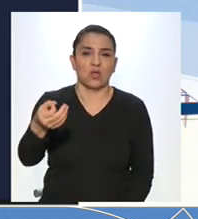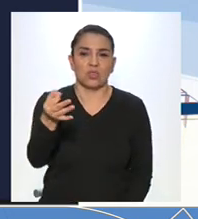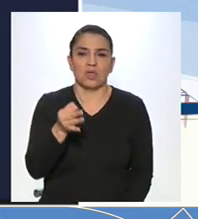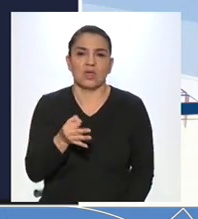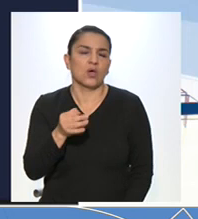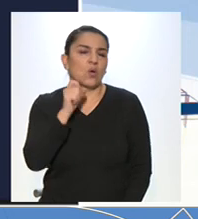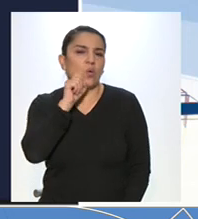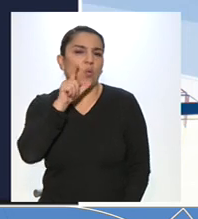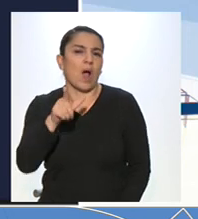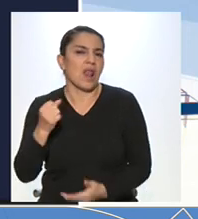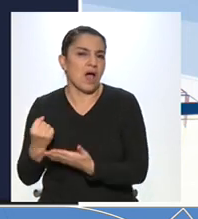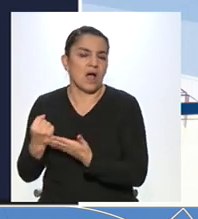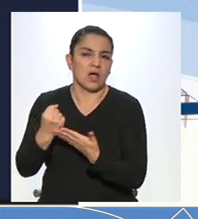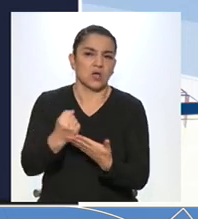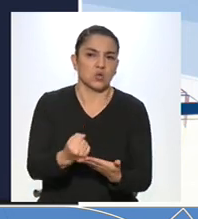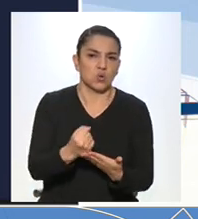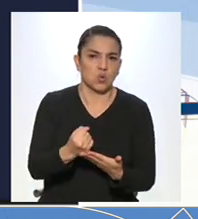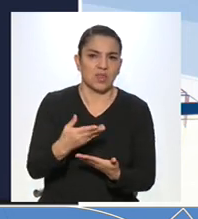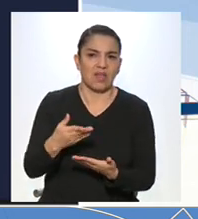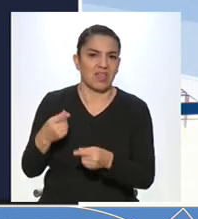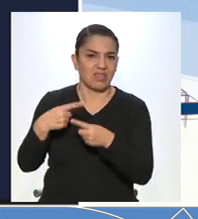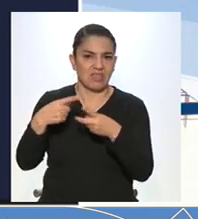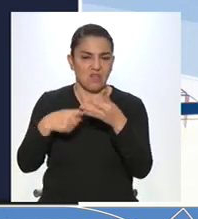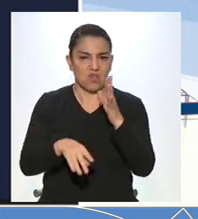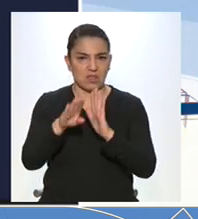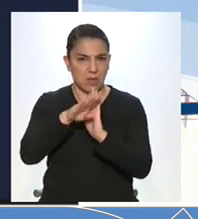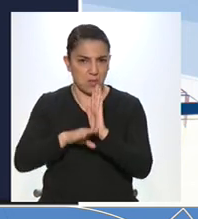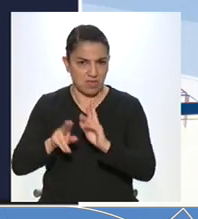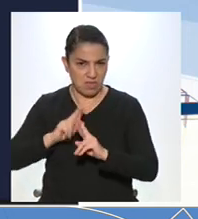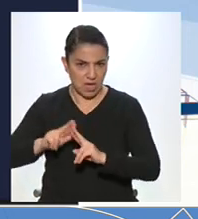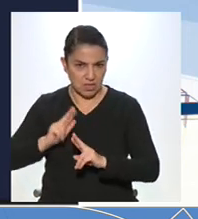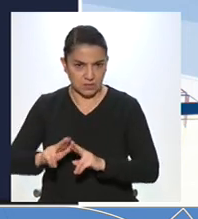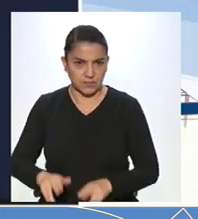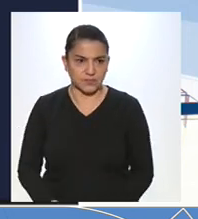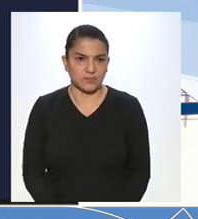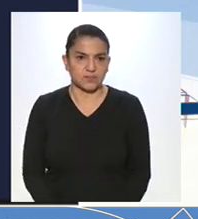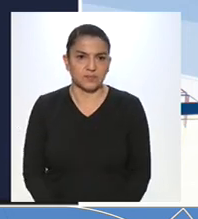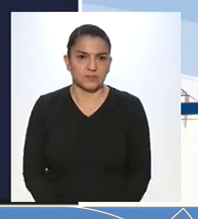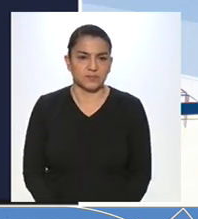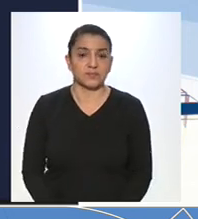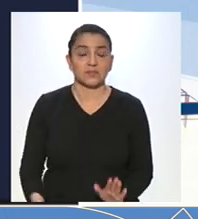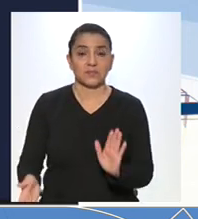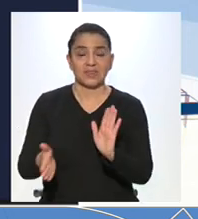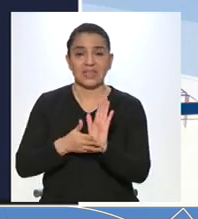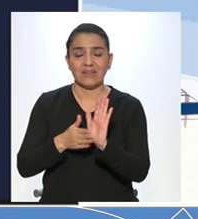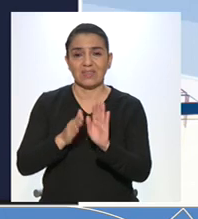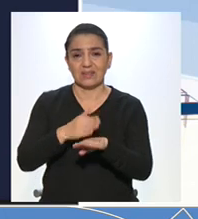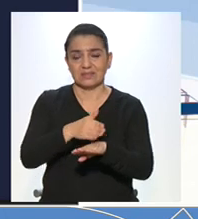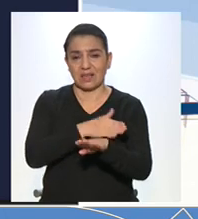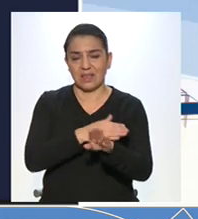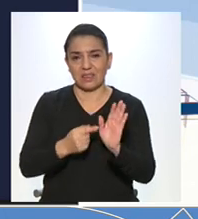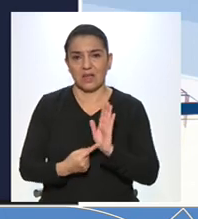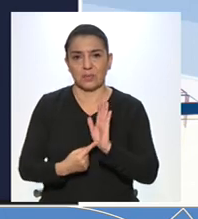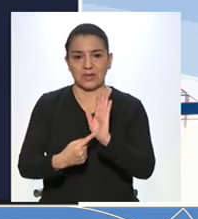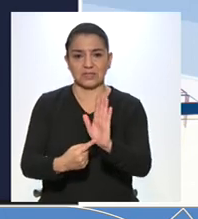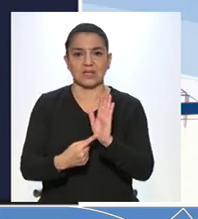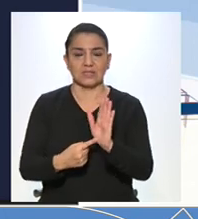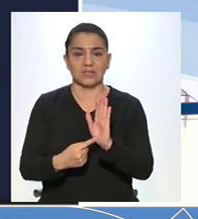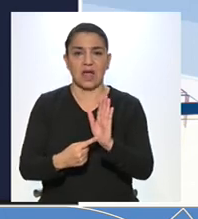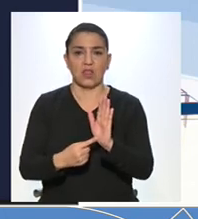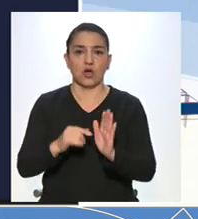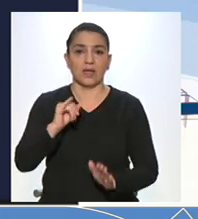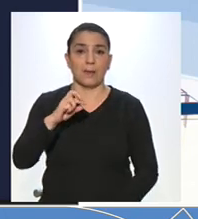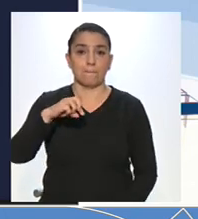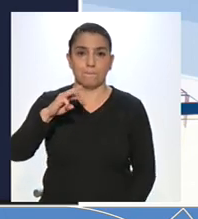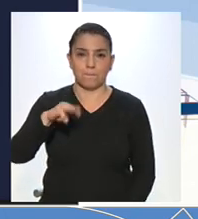ha sido la contribución relativa de las distintas medidas aplicadas? La evidencia preliminar presentada en uno de los recuadros del IPOM de septiembre